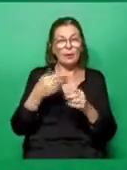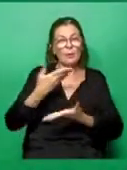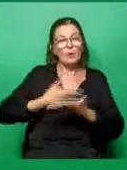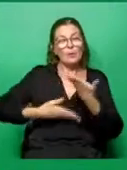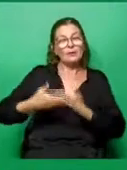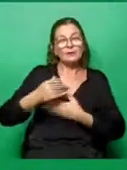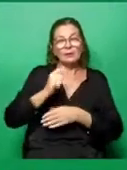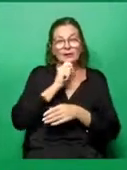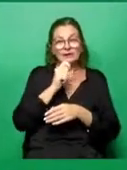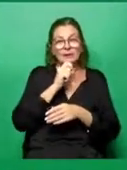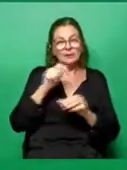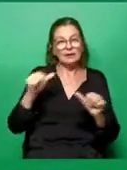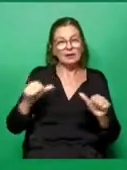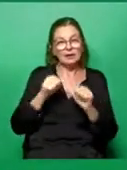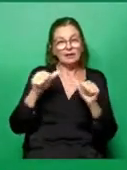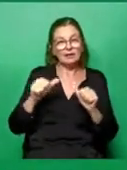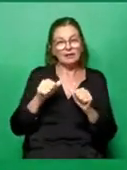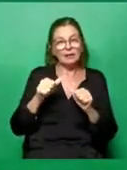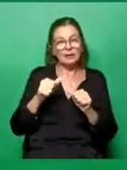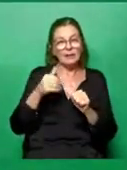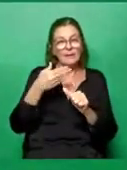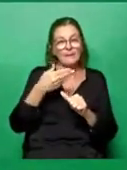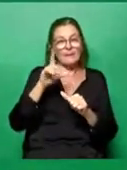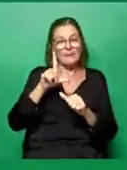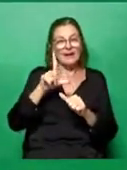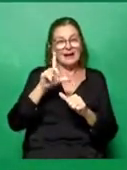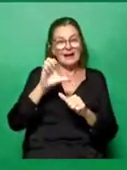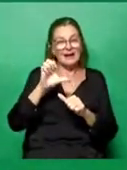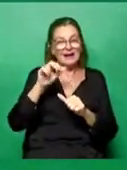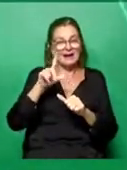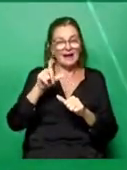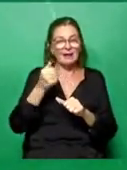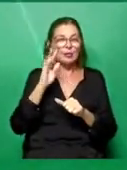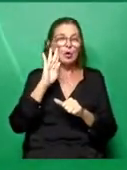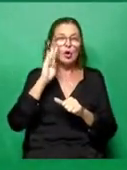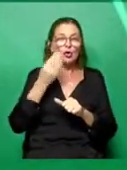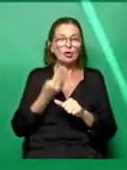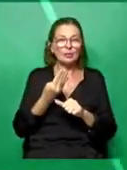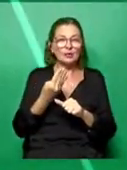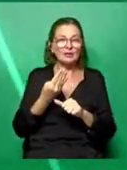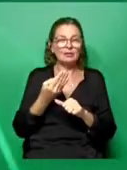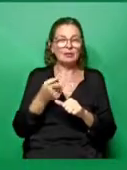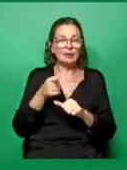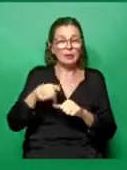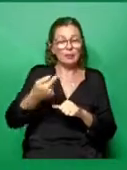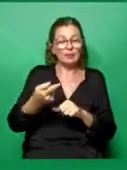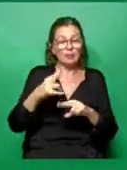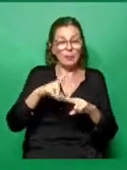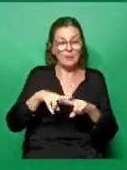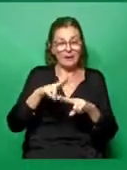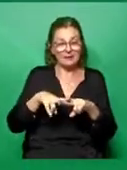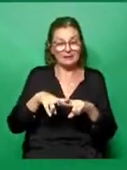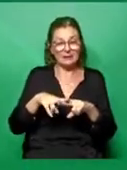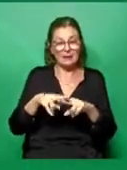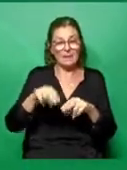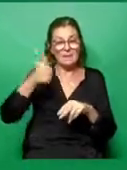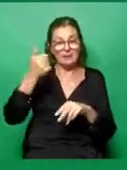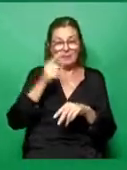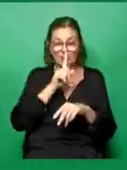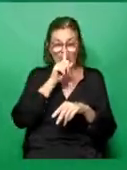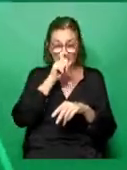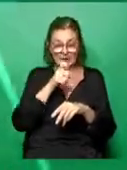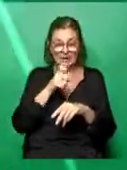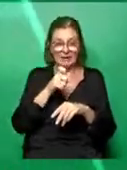ustedes una entrevista que hicimos con Belela Herrera a propósito de un reconocimiento que se va a efectivizar el próximo martes, Premio Montevideanas